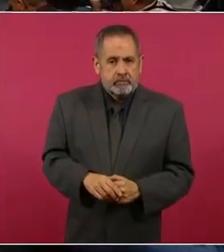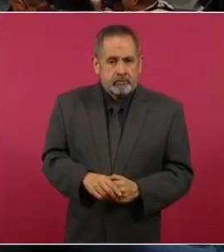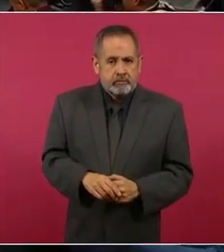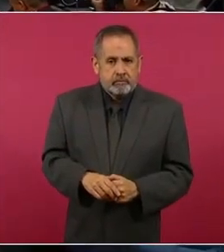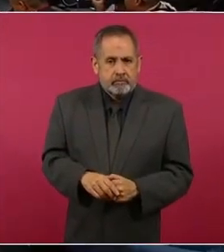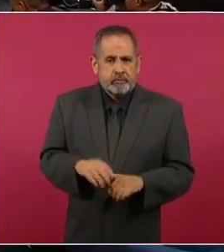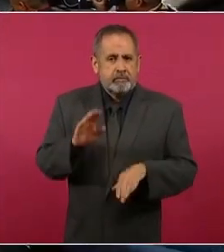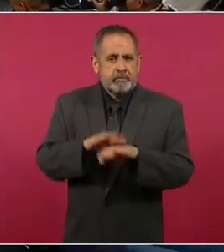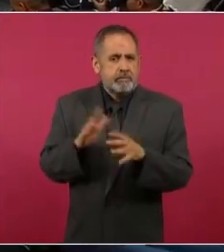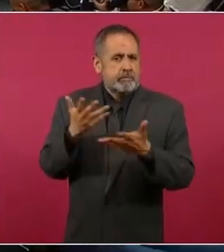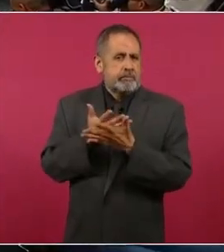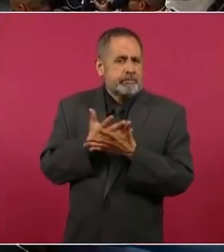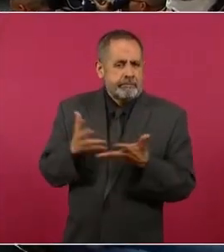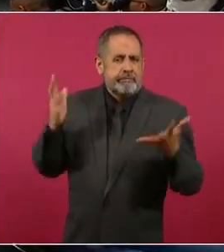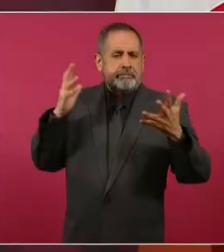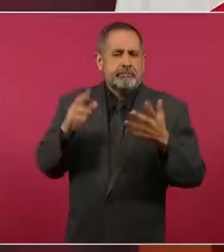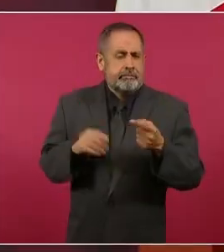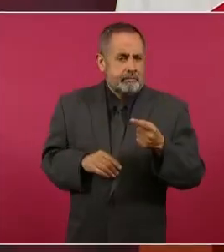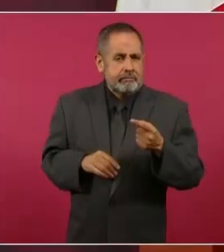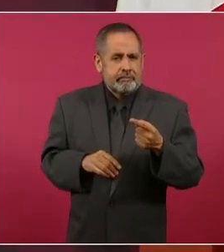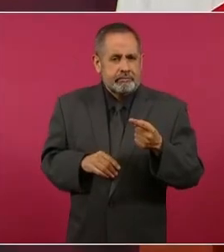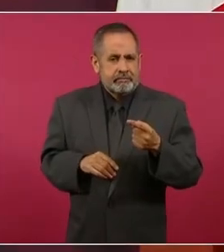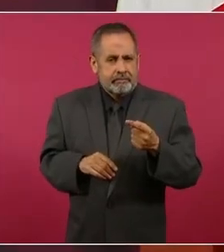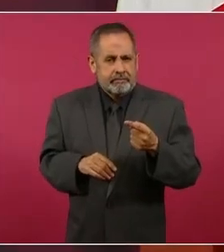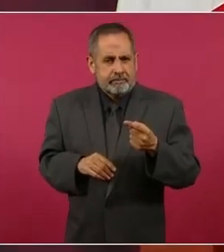muy grande